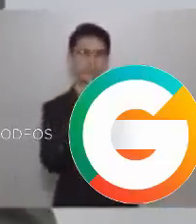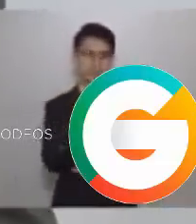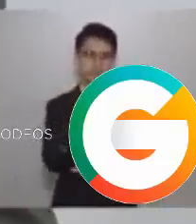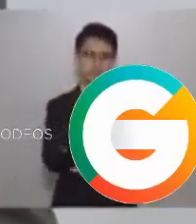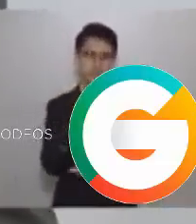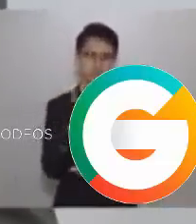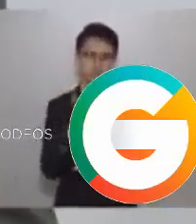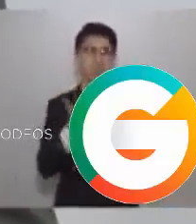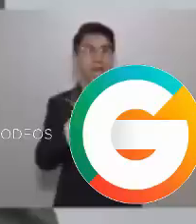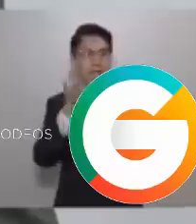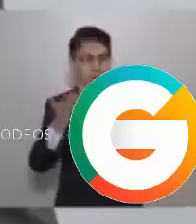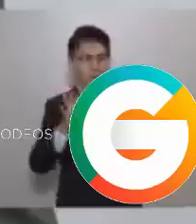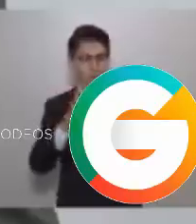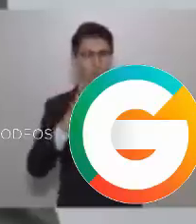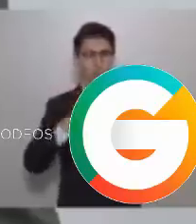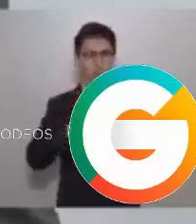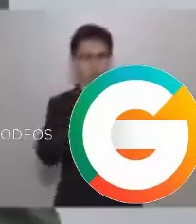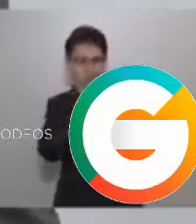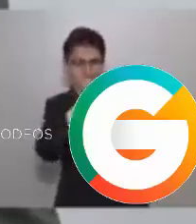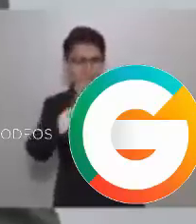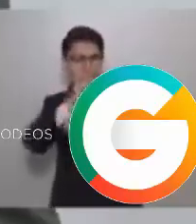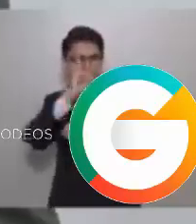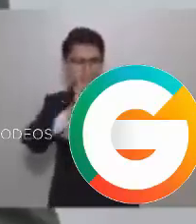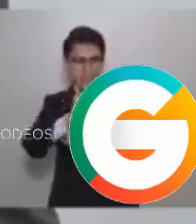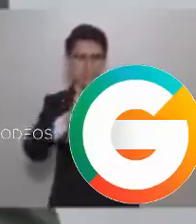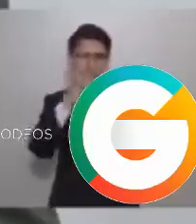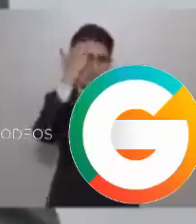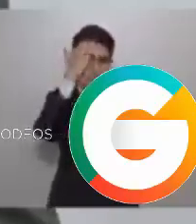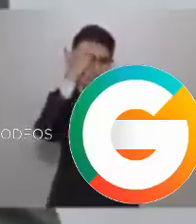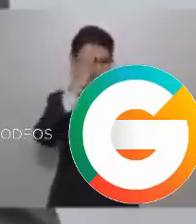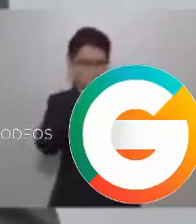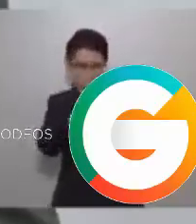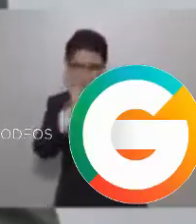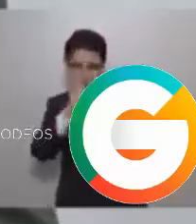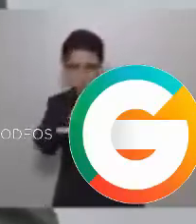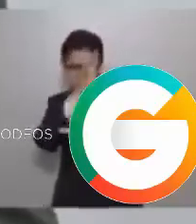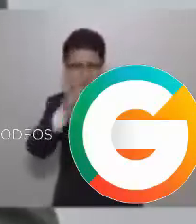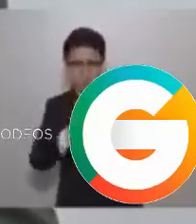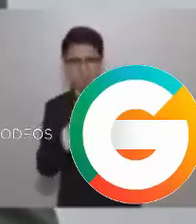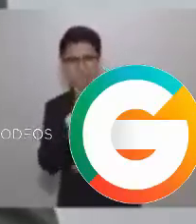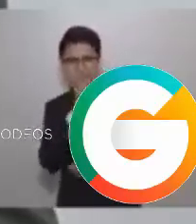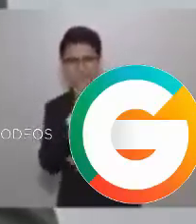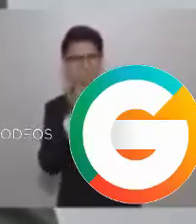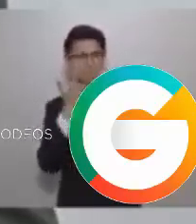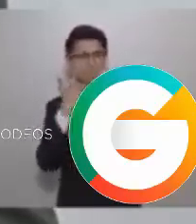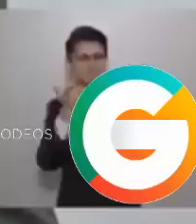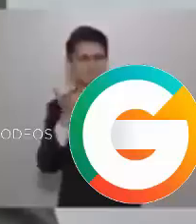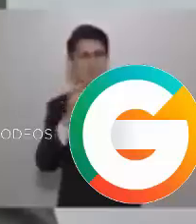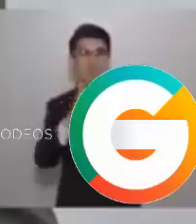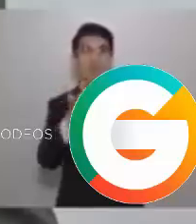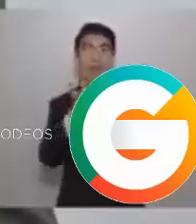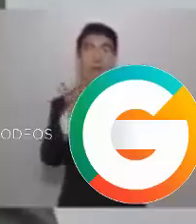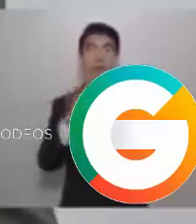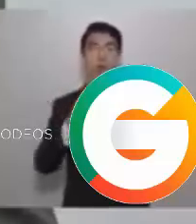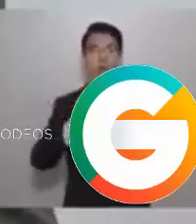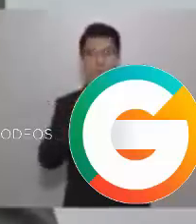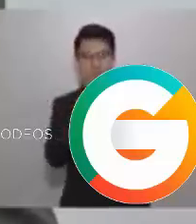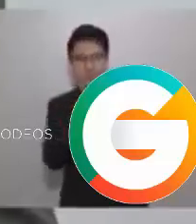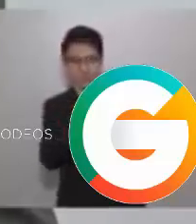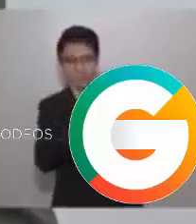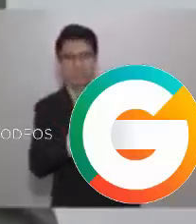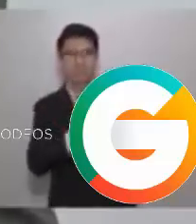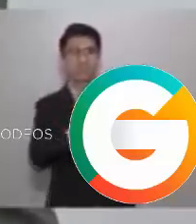agresión. Obviamente, por la magnitud del aseguramiento y por el evento tan desagradable que tuvimos el día sábado, pues